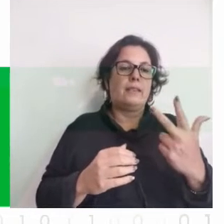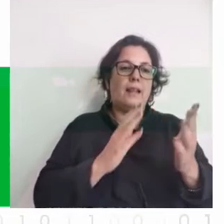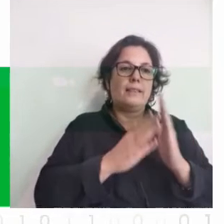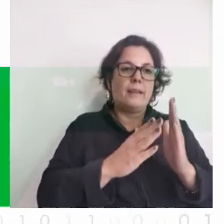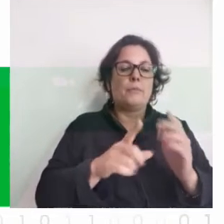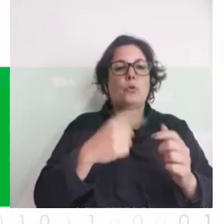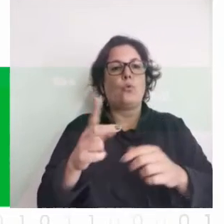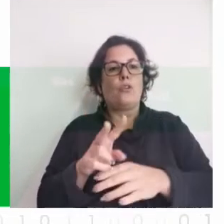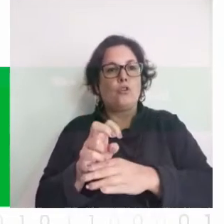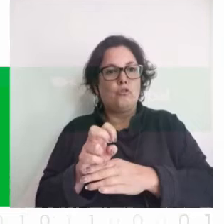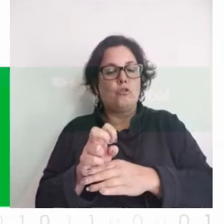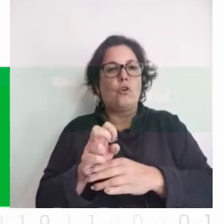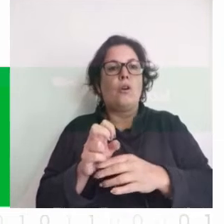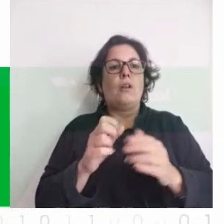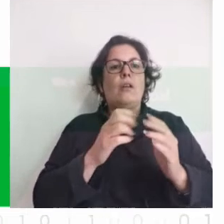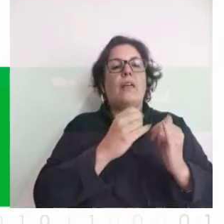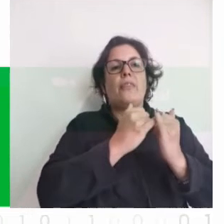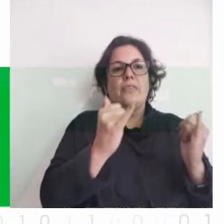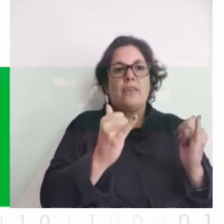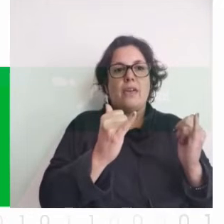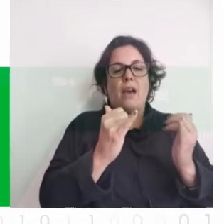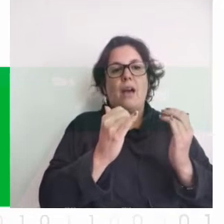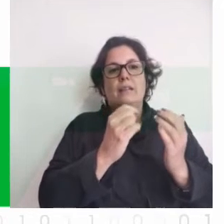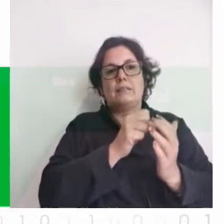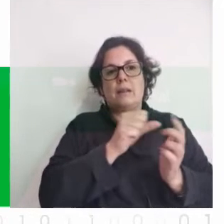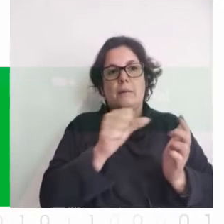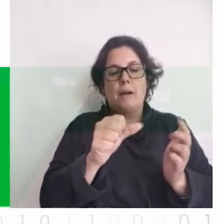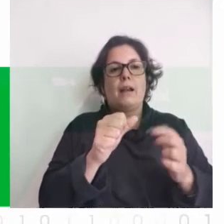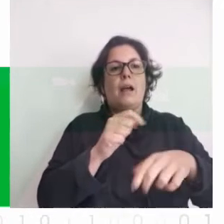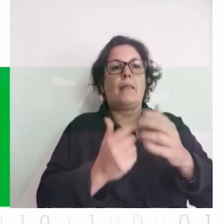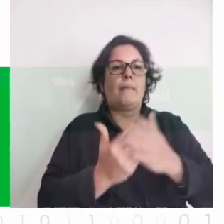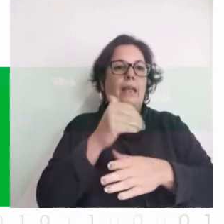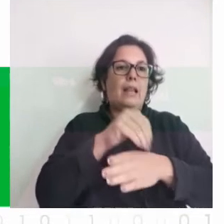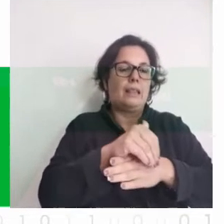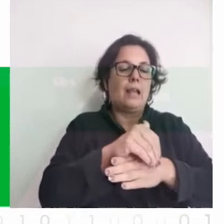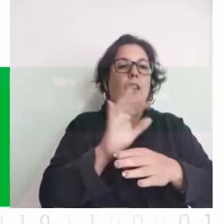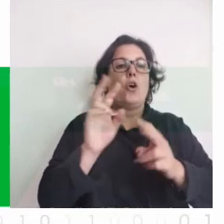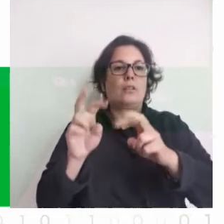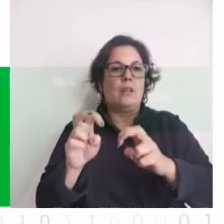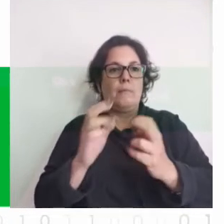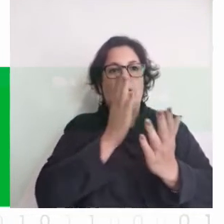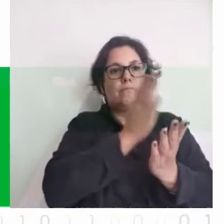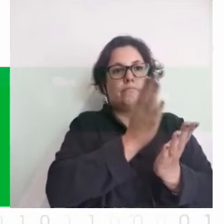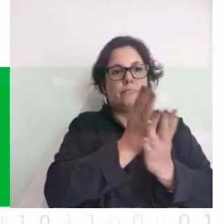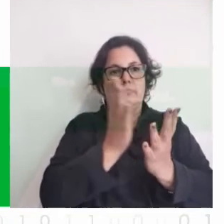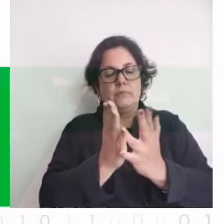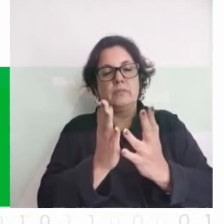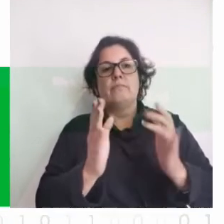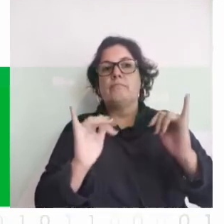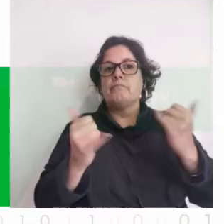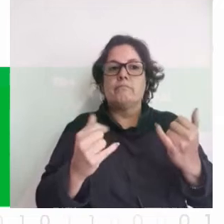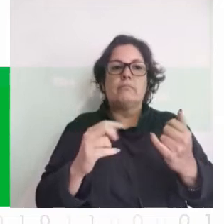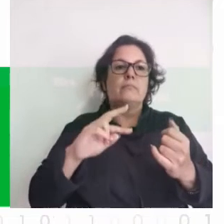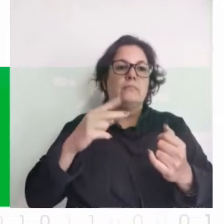control, estratificados por día de la semana, turno y temática del taller. El siguiente paso, una vez construida la